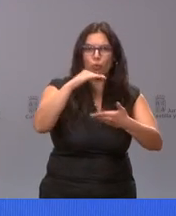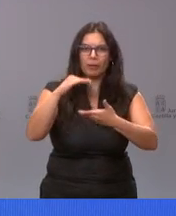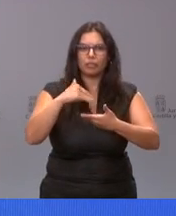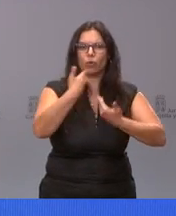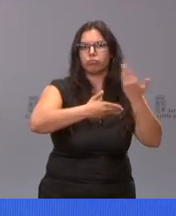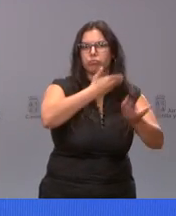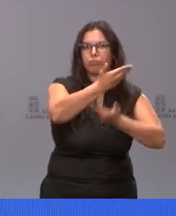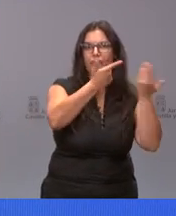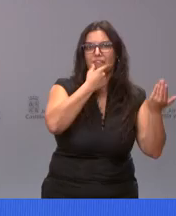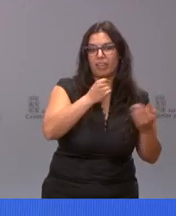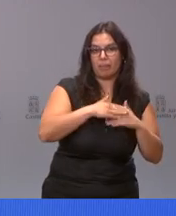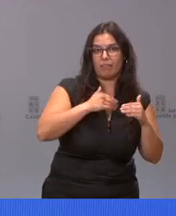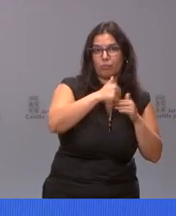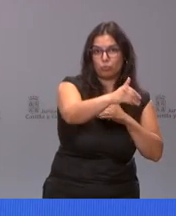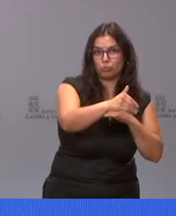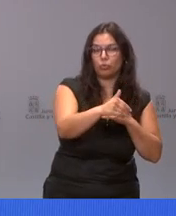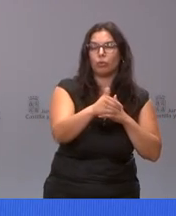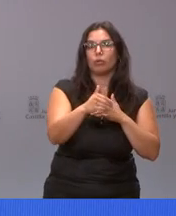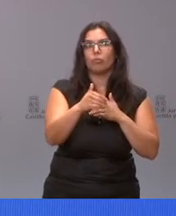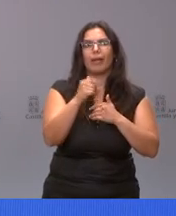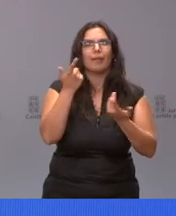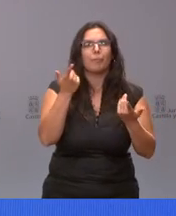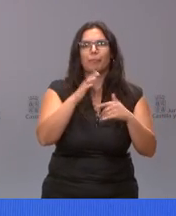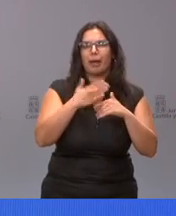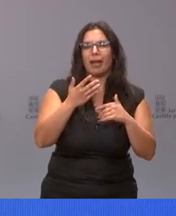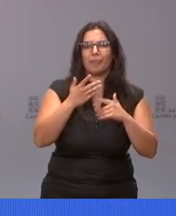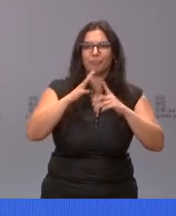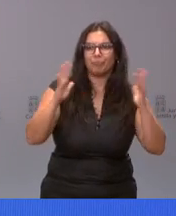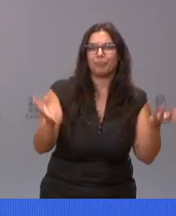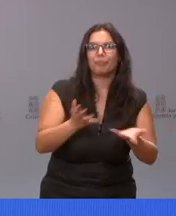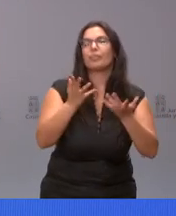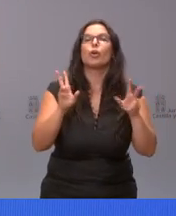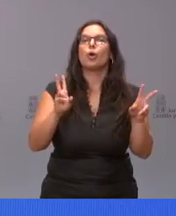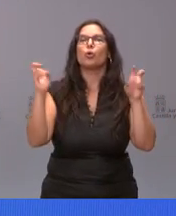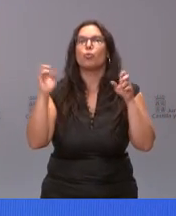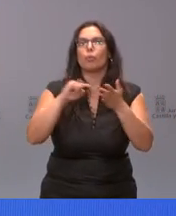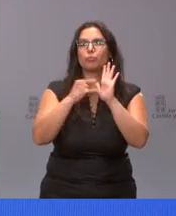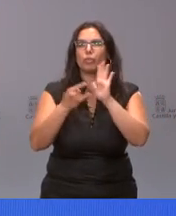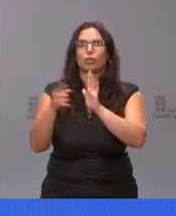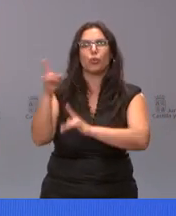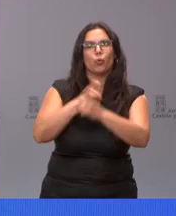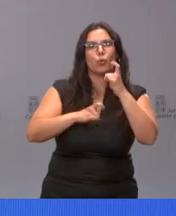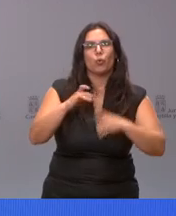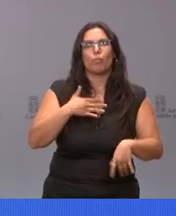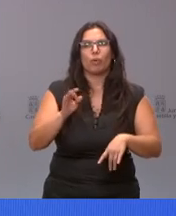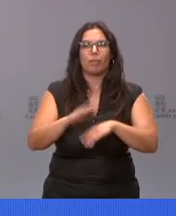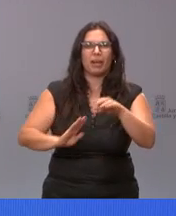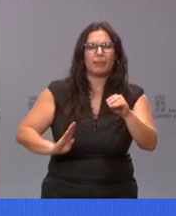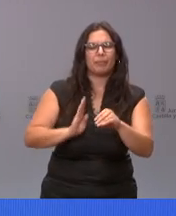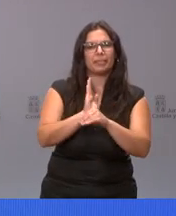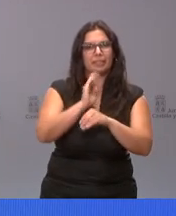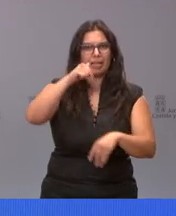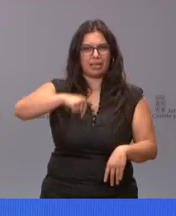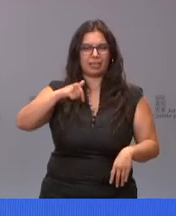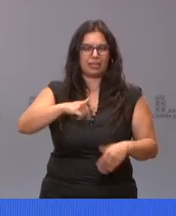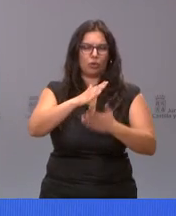futuro, que sea necesario o que permita incentivar la llegada de nuevos proyectos también de inversión aquí,